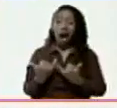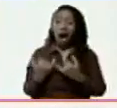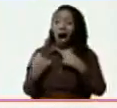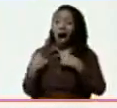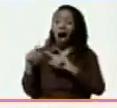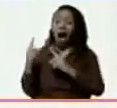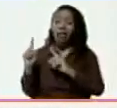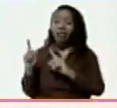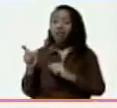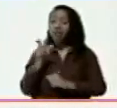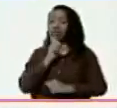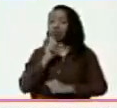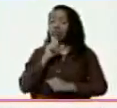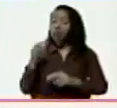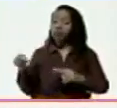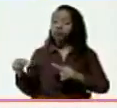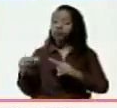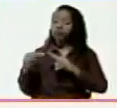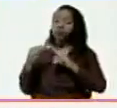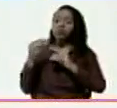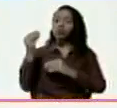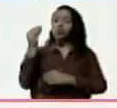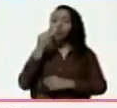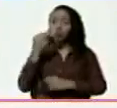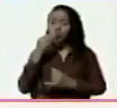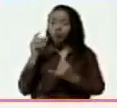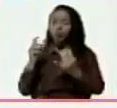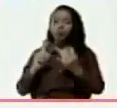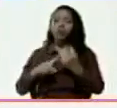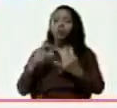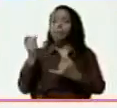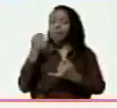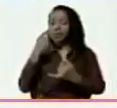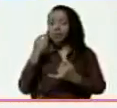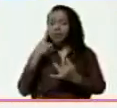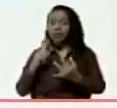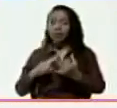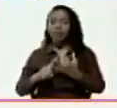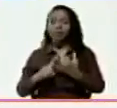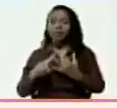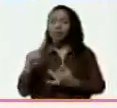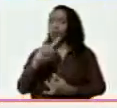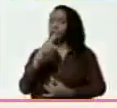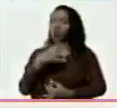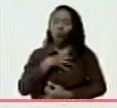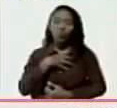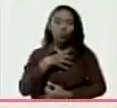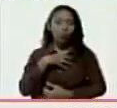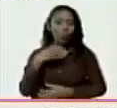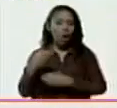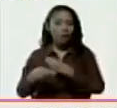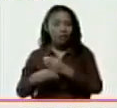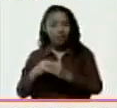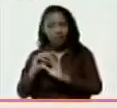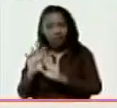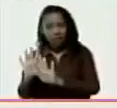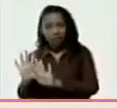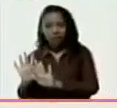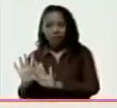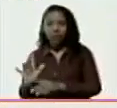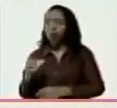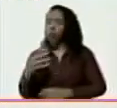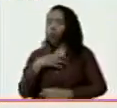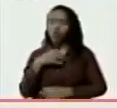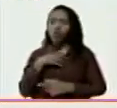dificultades para encontrar alimentos y medicinas no podemos hacer esto es decir no podemos pretender